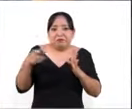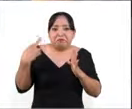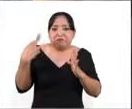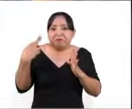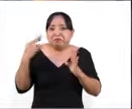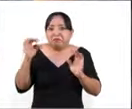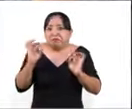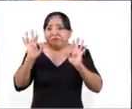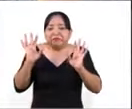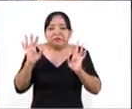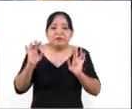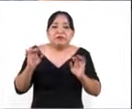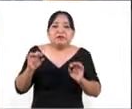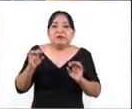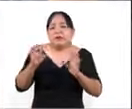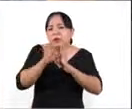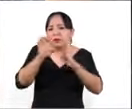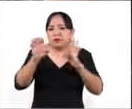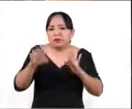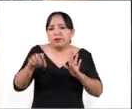de luto en conmemoración del